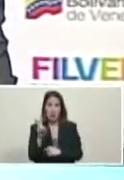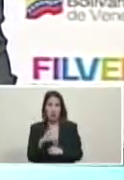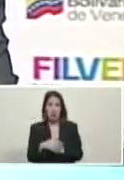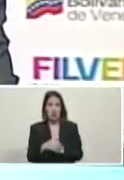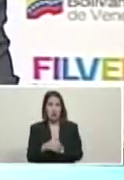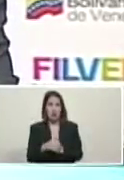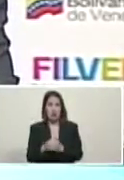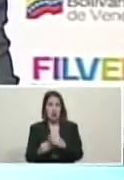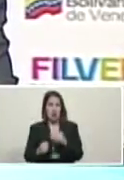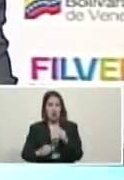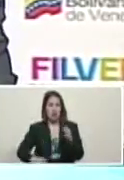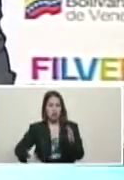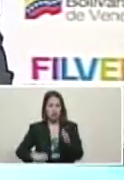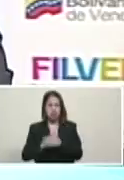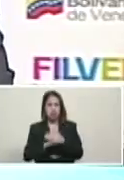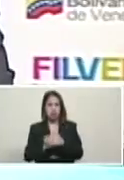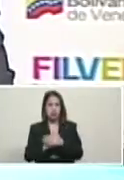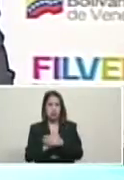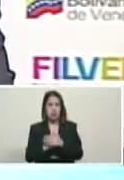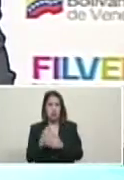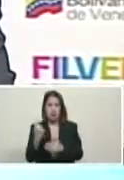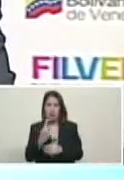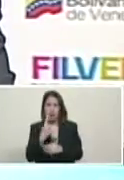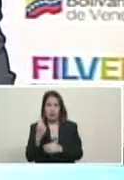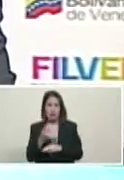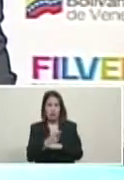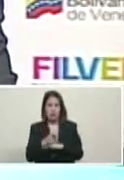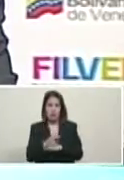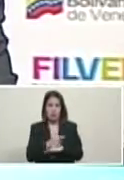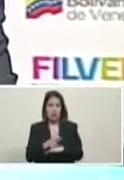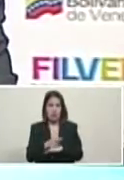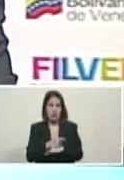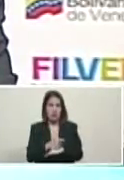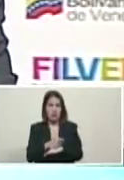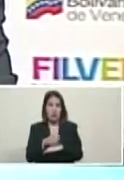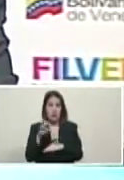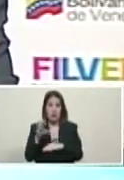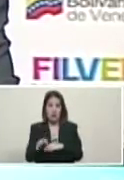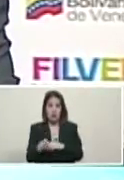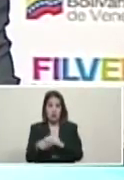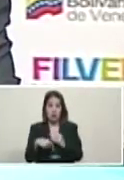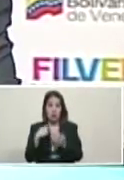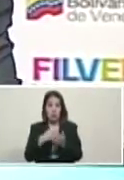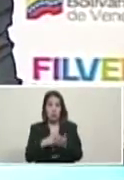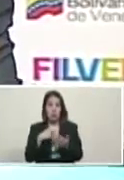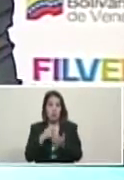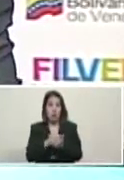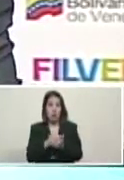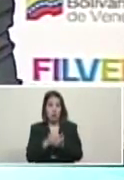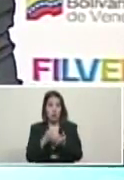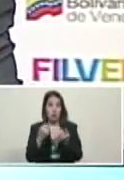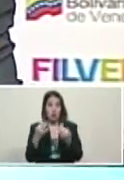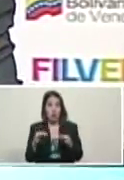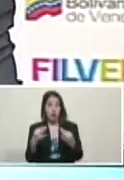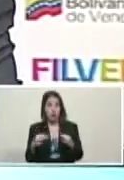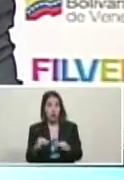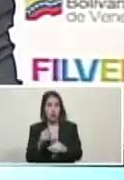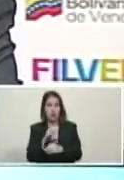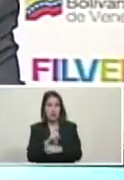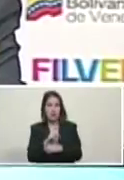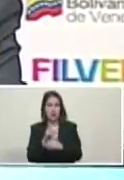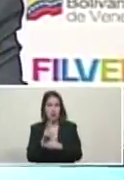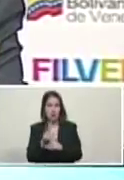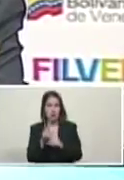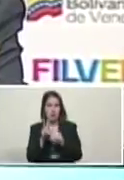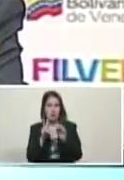que golpea no solo al gobierno, al Estado, en sus pagos naturales. 127 mil